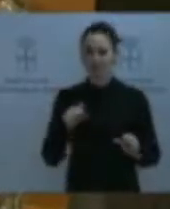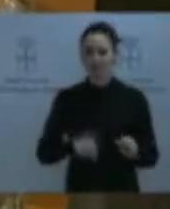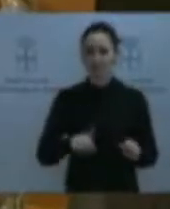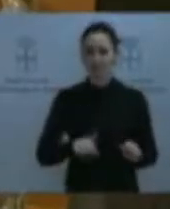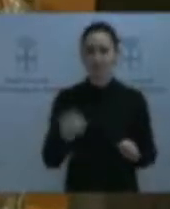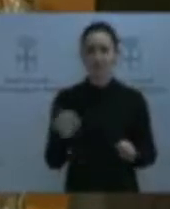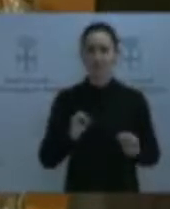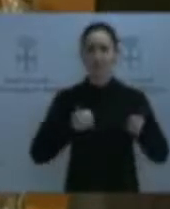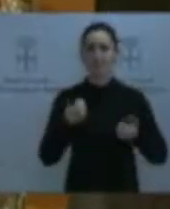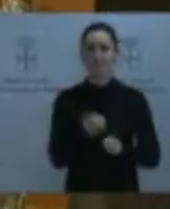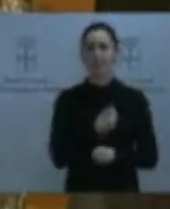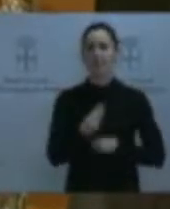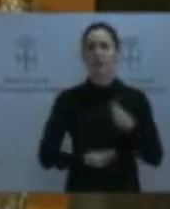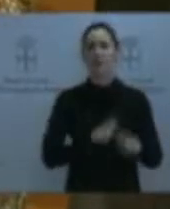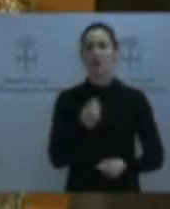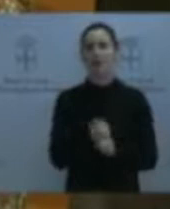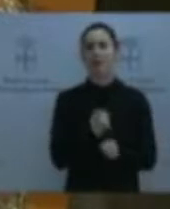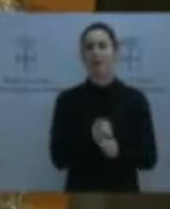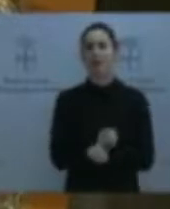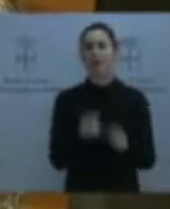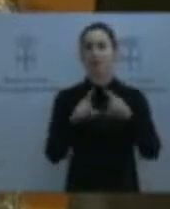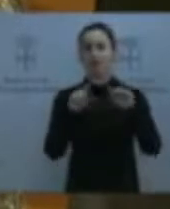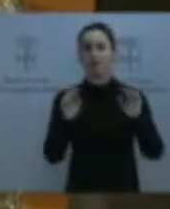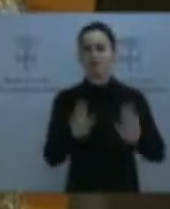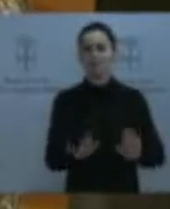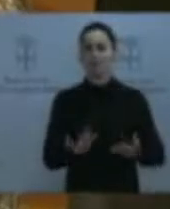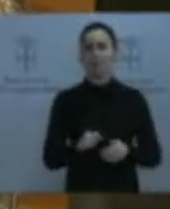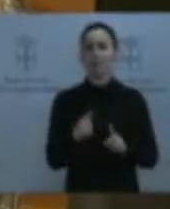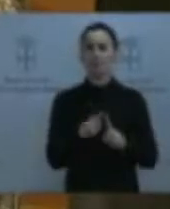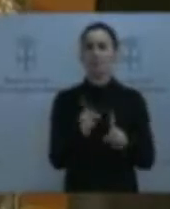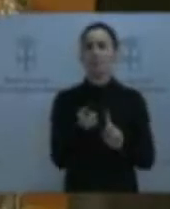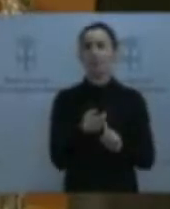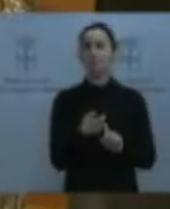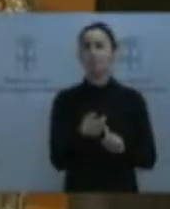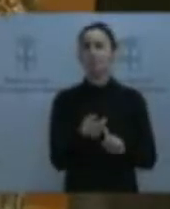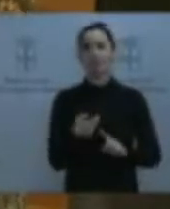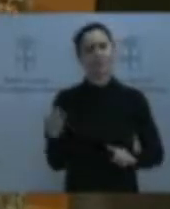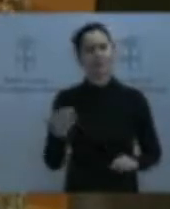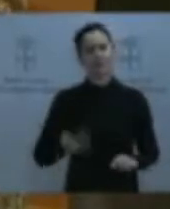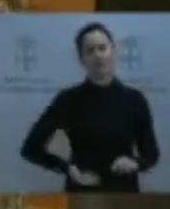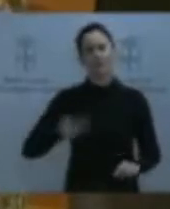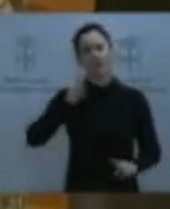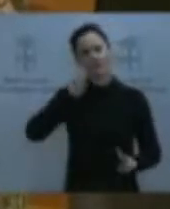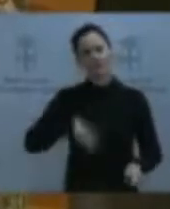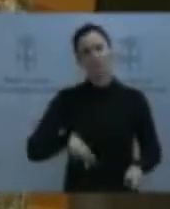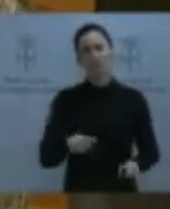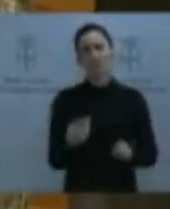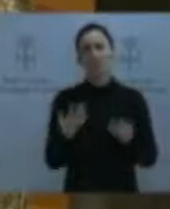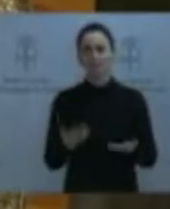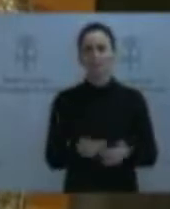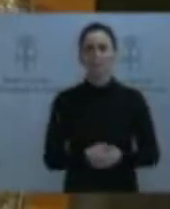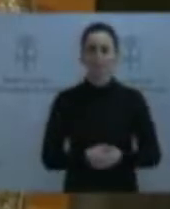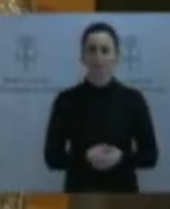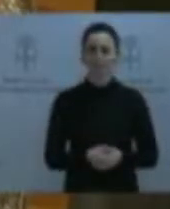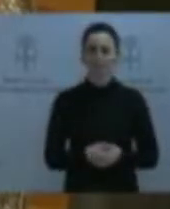Pero para eso es tan importante el reconocimiento de la diferencia entre la ganadería extensiva y la que no lo